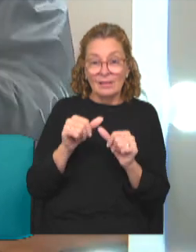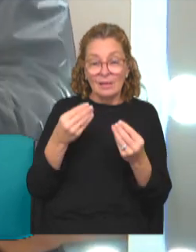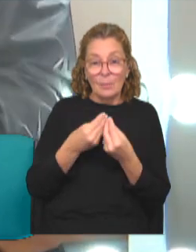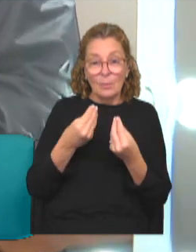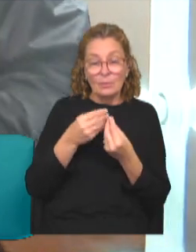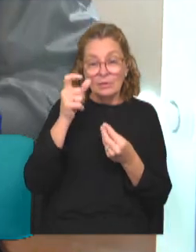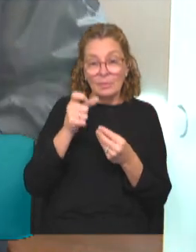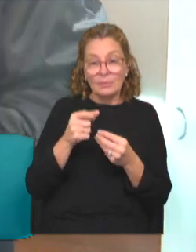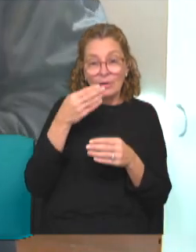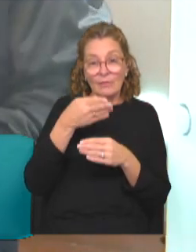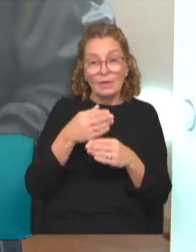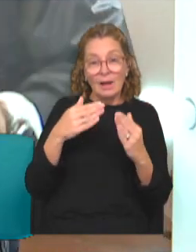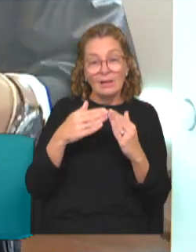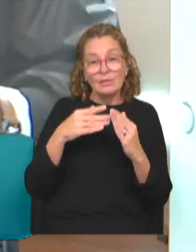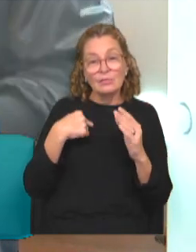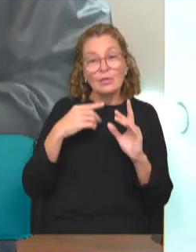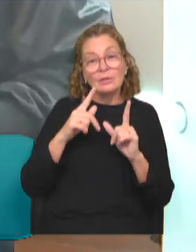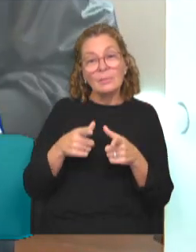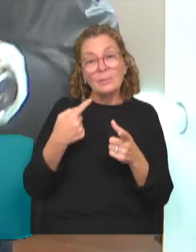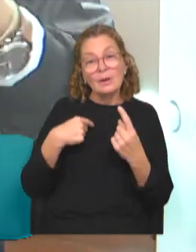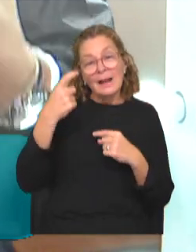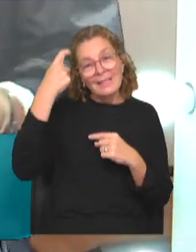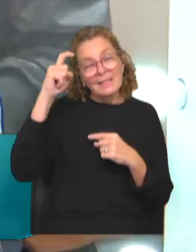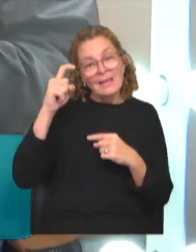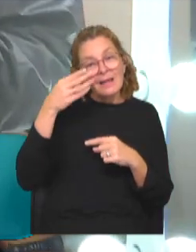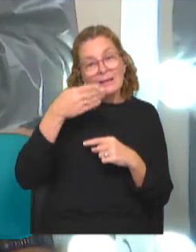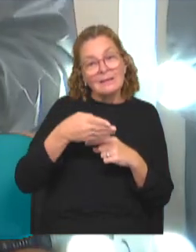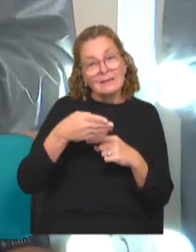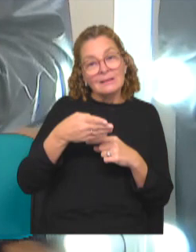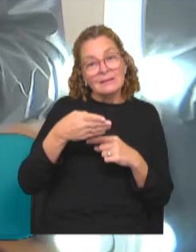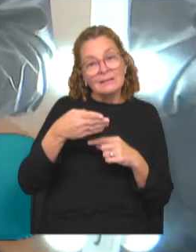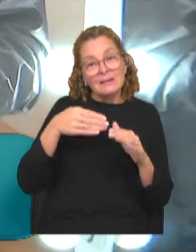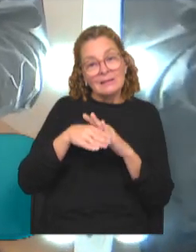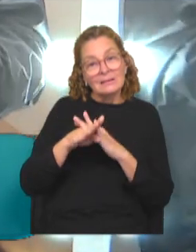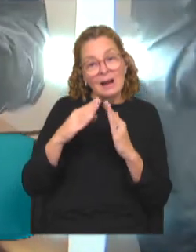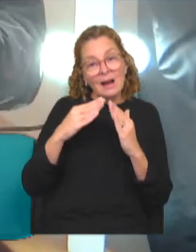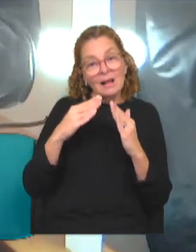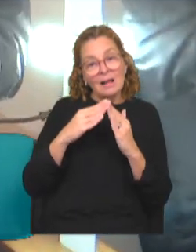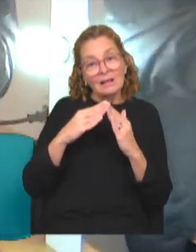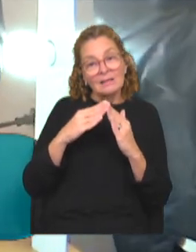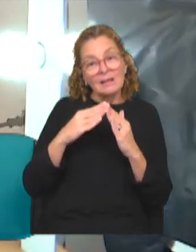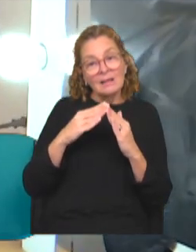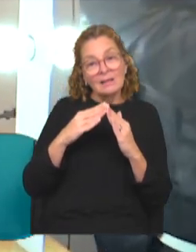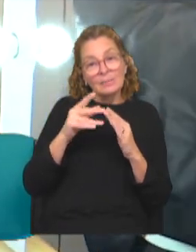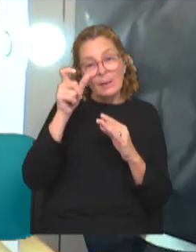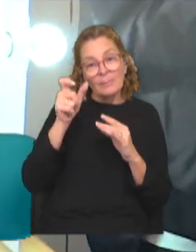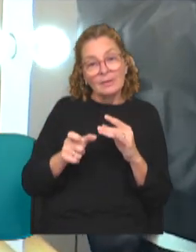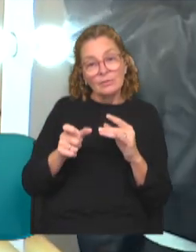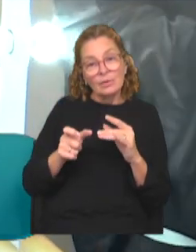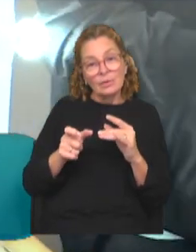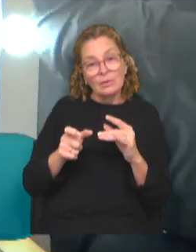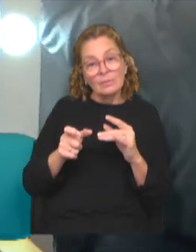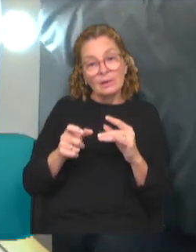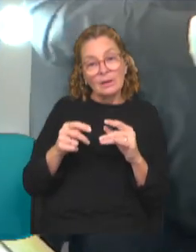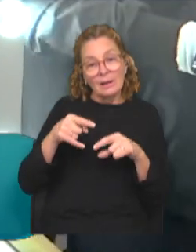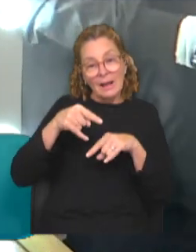es a domicilio, que yo también lo estoy haciendo. Pero la idea es ir a domicilio sin entrar al domicilio. Y para personas que están